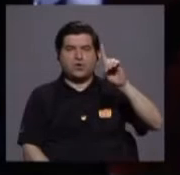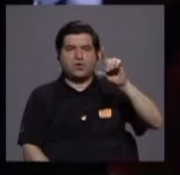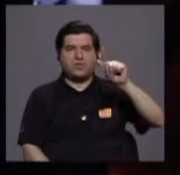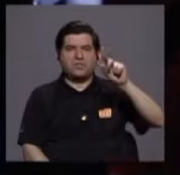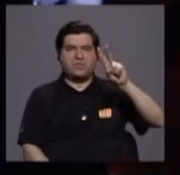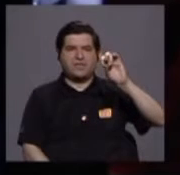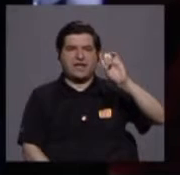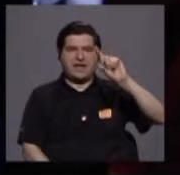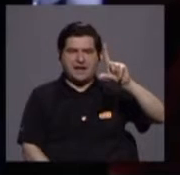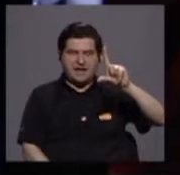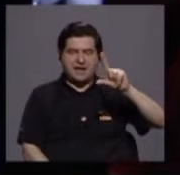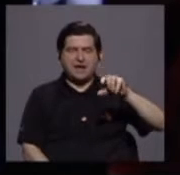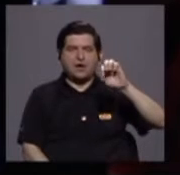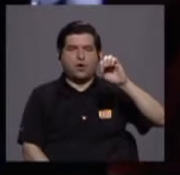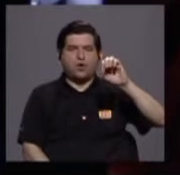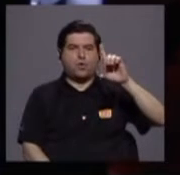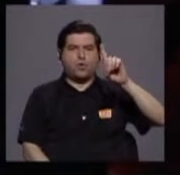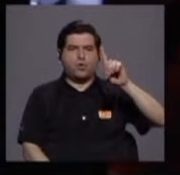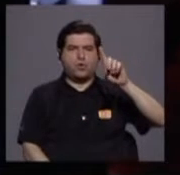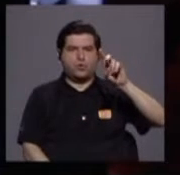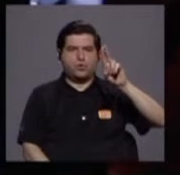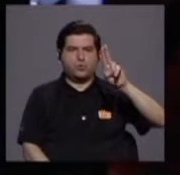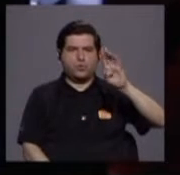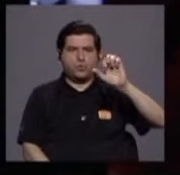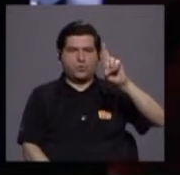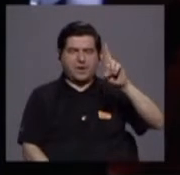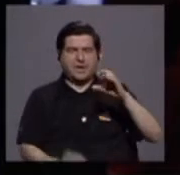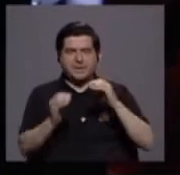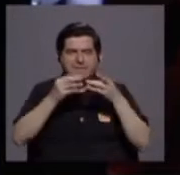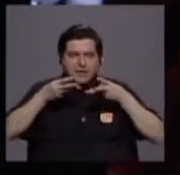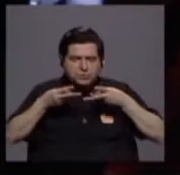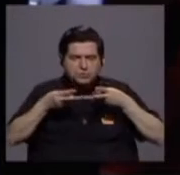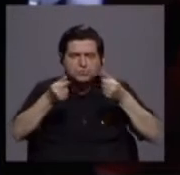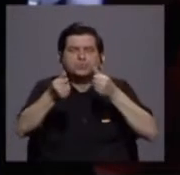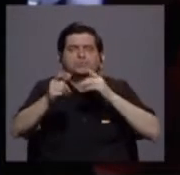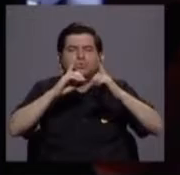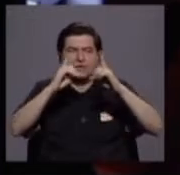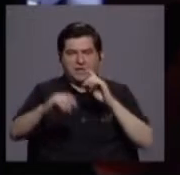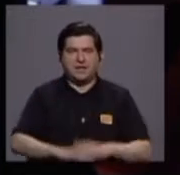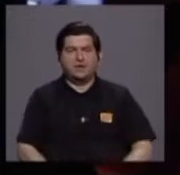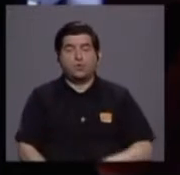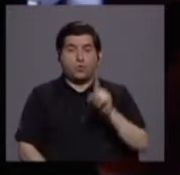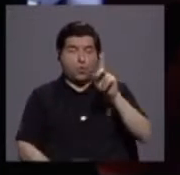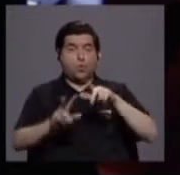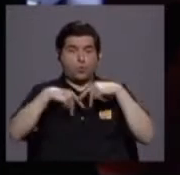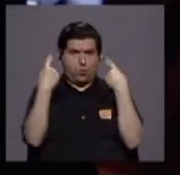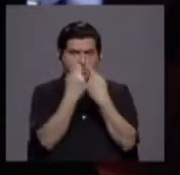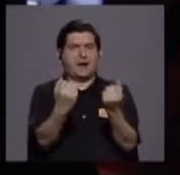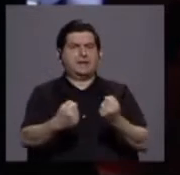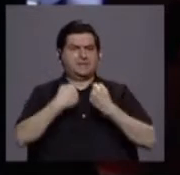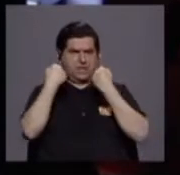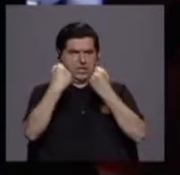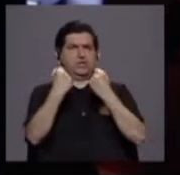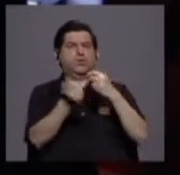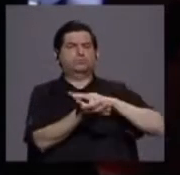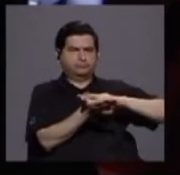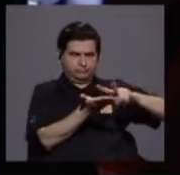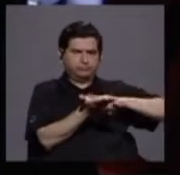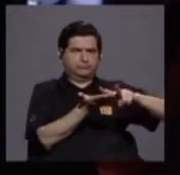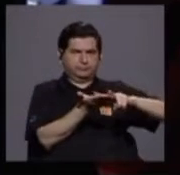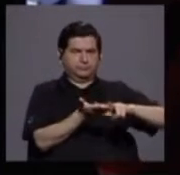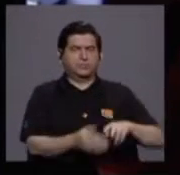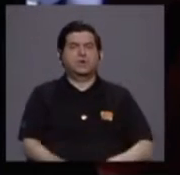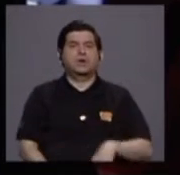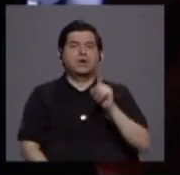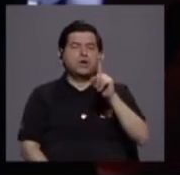era bastante más, digamos, fluido el diálogo, porque era claro, había un partido muy fuerte que era Liberación, y